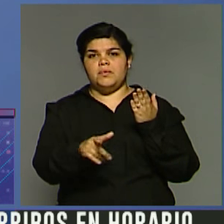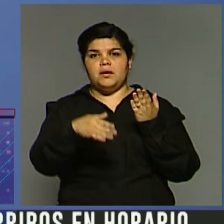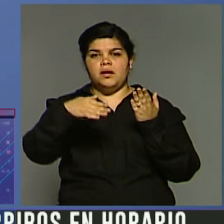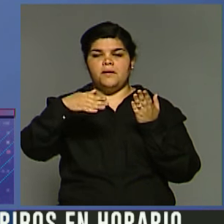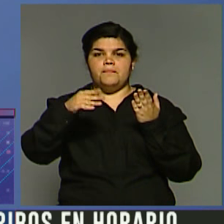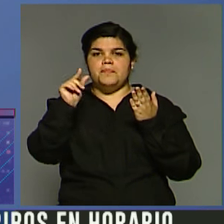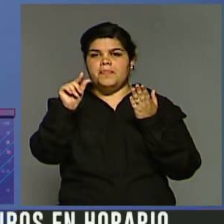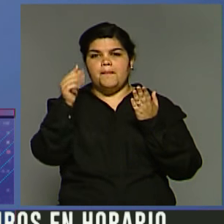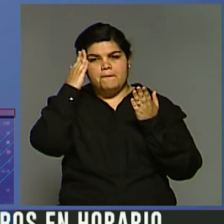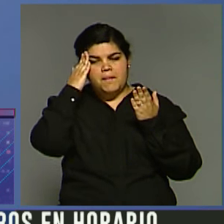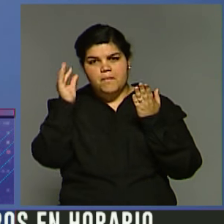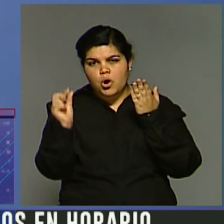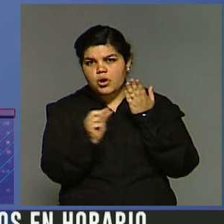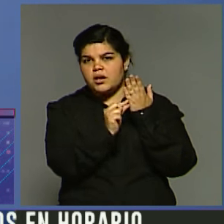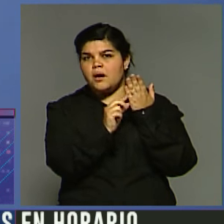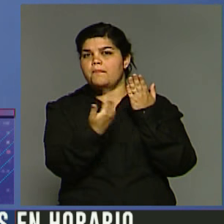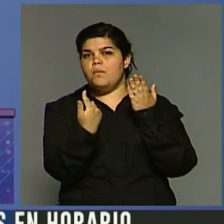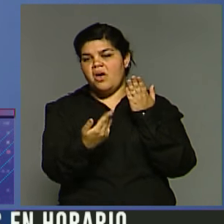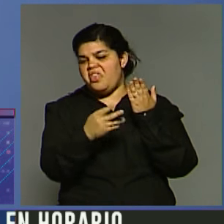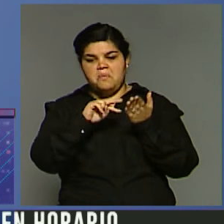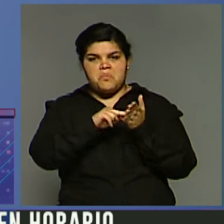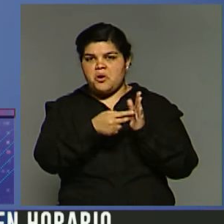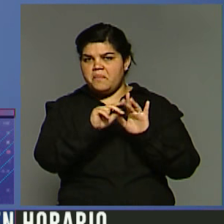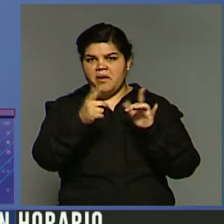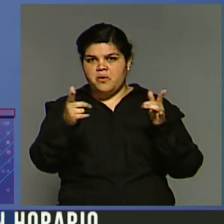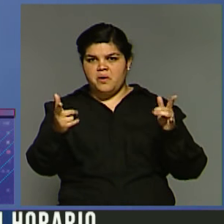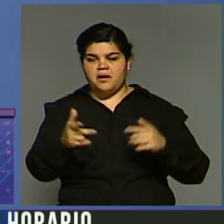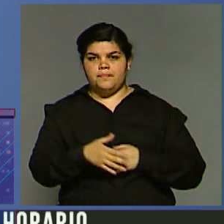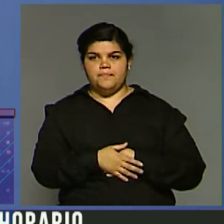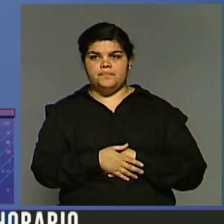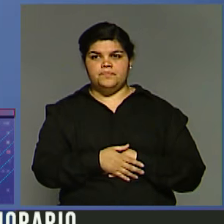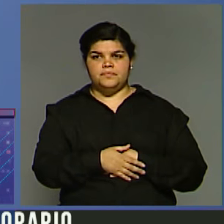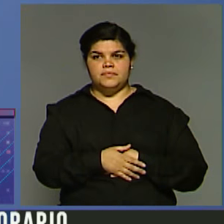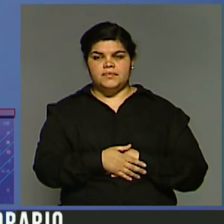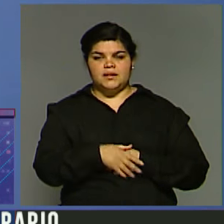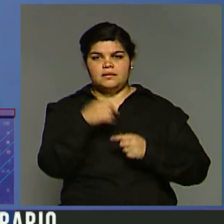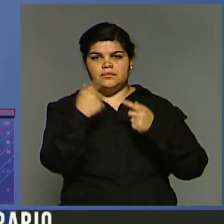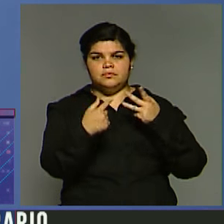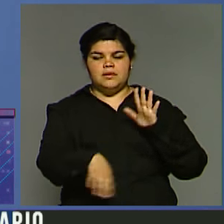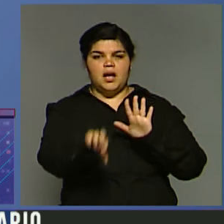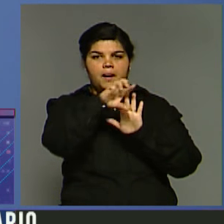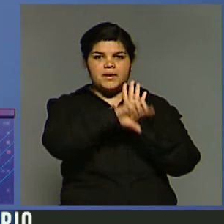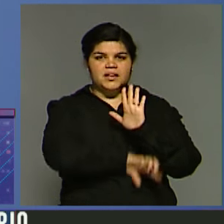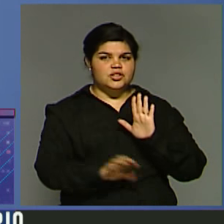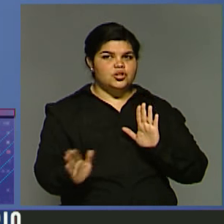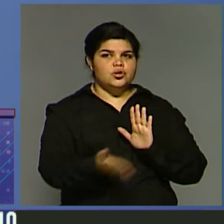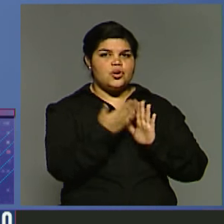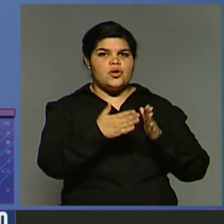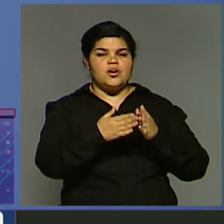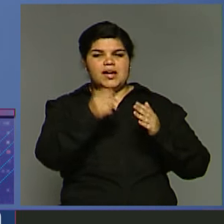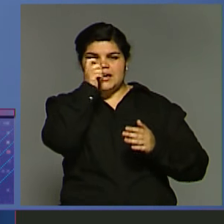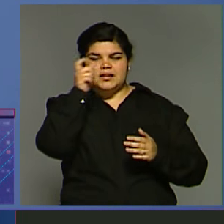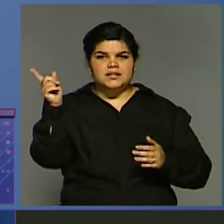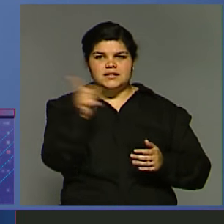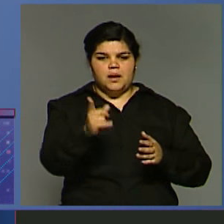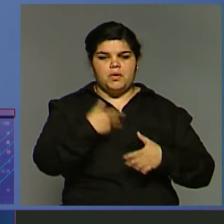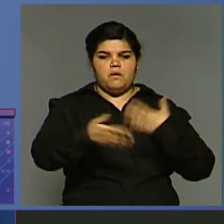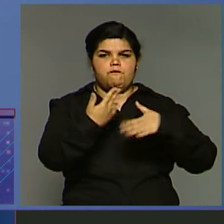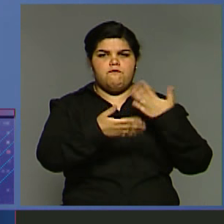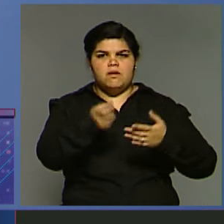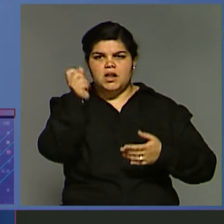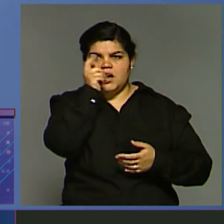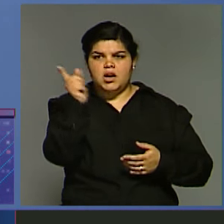ese tipo de cosas lo podemos hacer sin ningún tipo de problemas en el mismo. Y todas las aplicaciones que tenemos son más rápidas y corren de una manera más fluida.